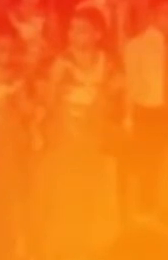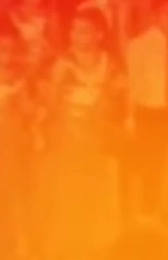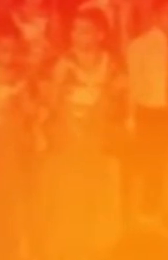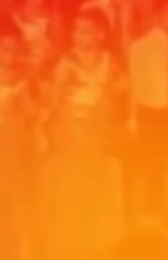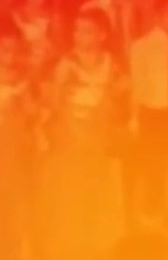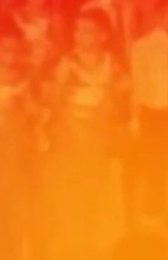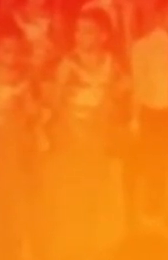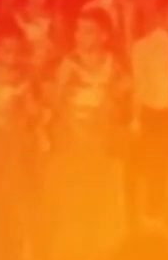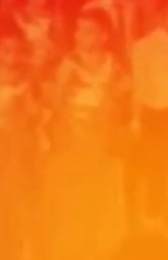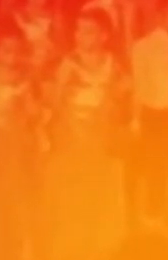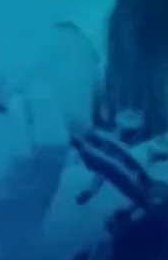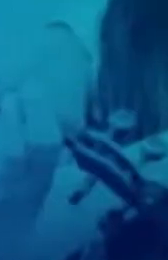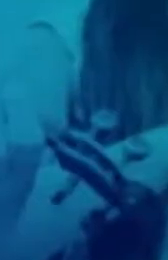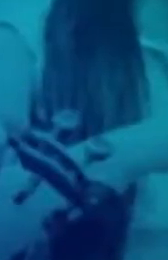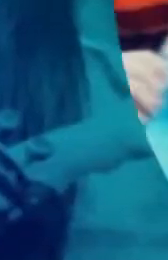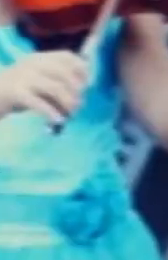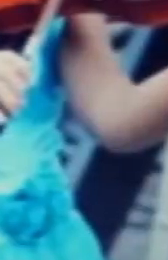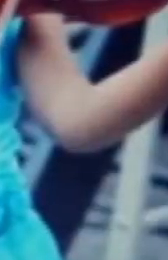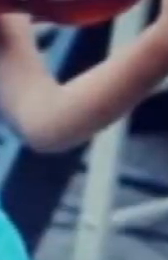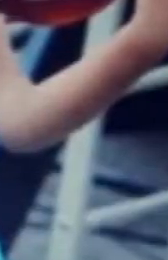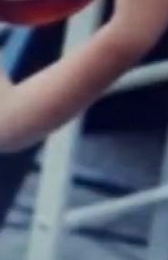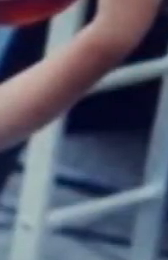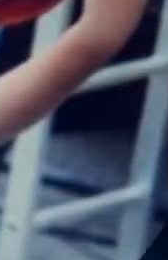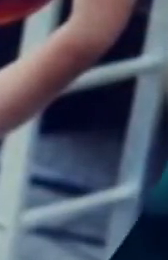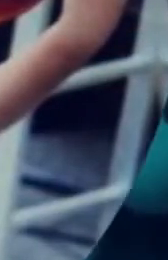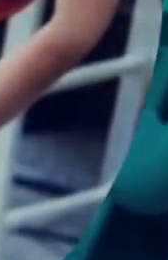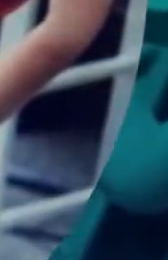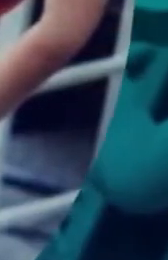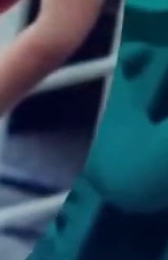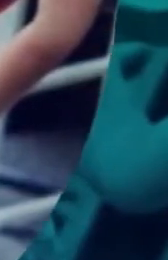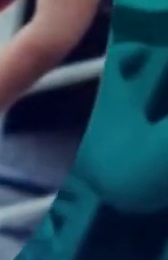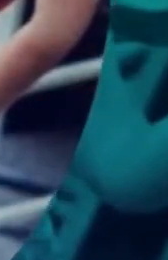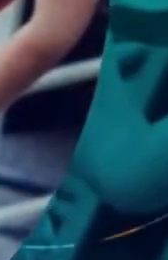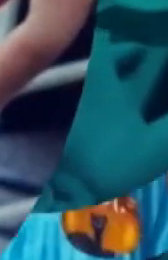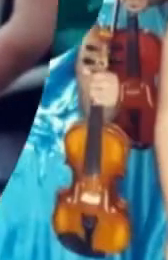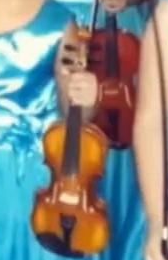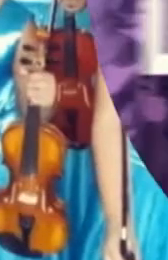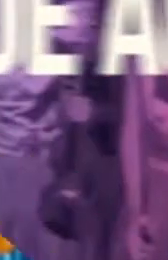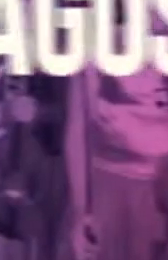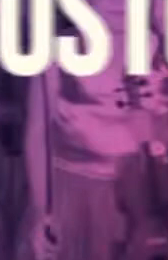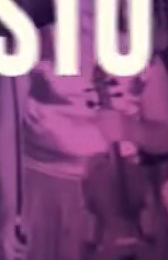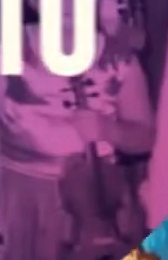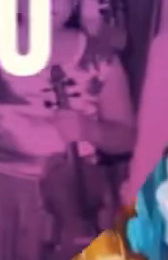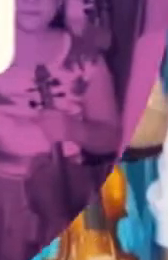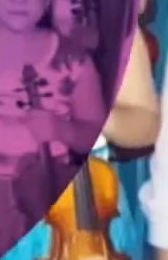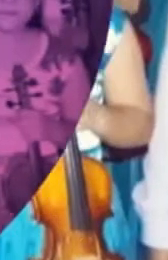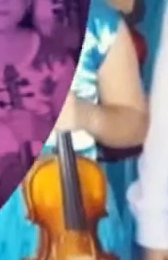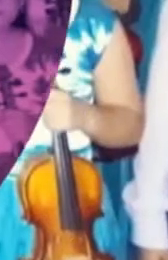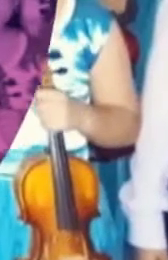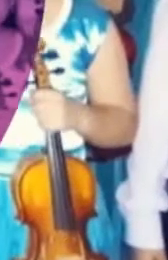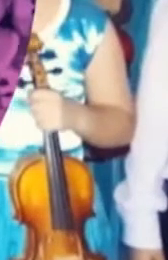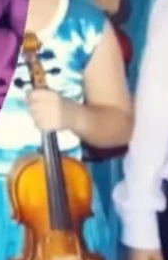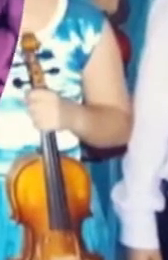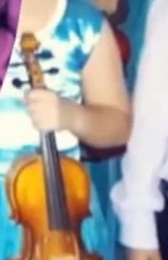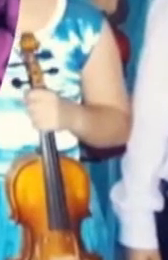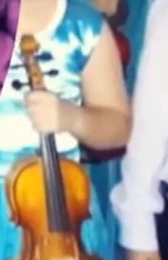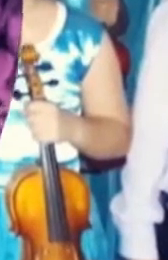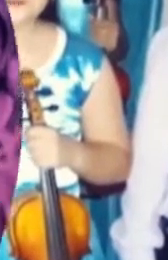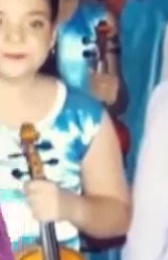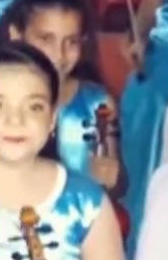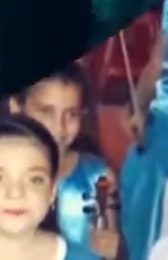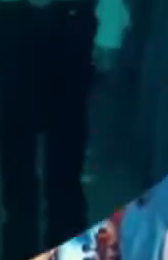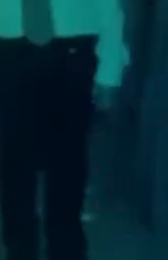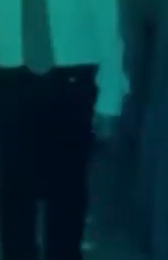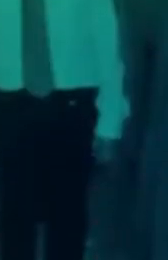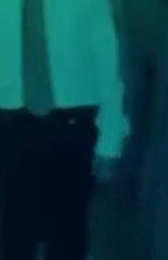Temporada de Teatro Barranqueño 2017 en la Escuela de Teatro Las Tablas, este 4 y 5 de agosto. Disfruta de la obra Clásicos y